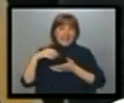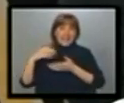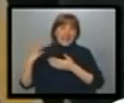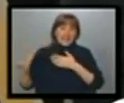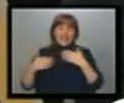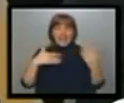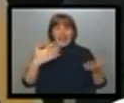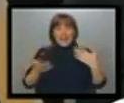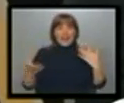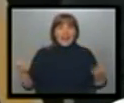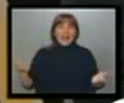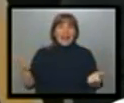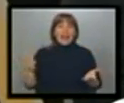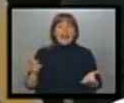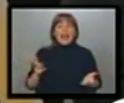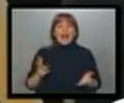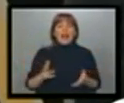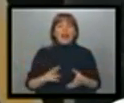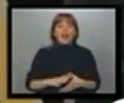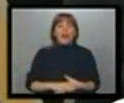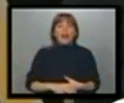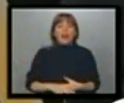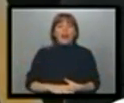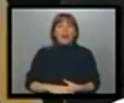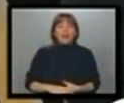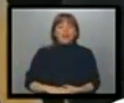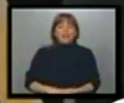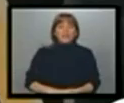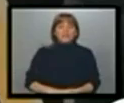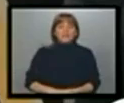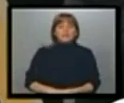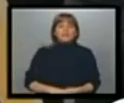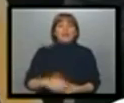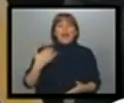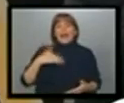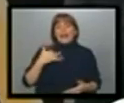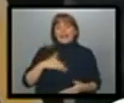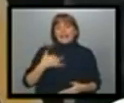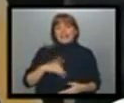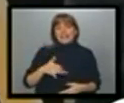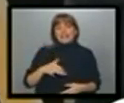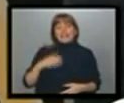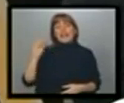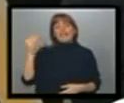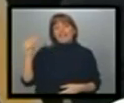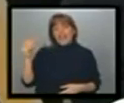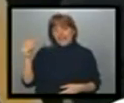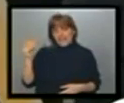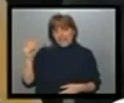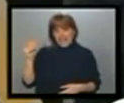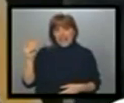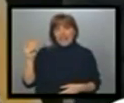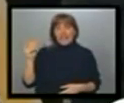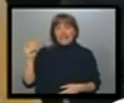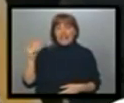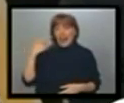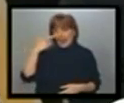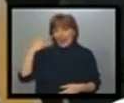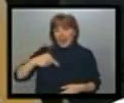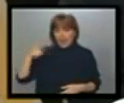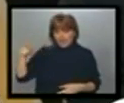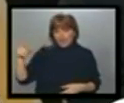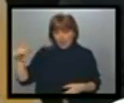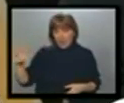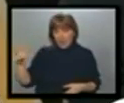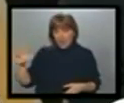aportan mucho al agro a nivel mundial, hablamos de Argentina, obviamente Brasil, que es también uno de los principales